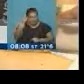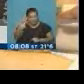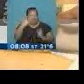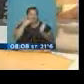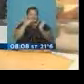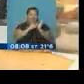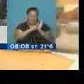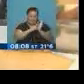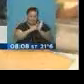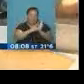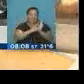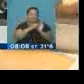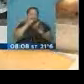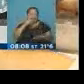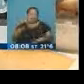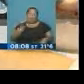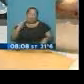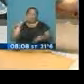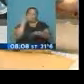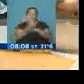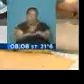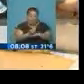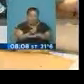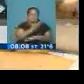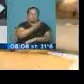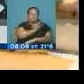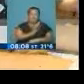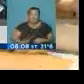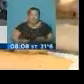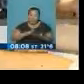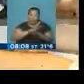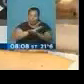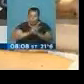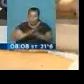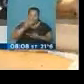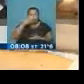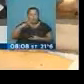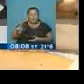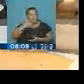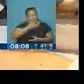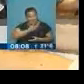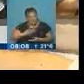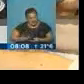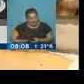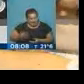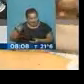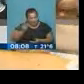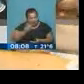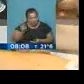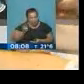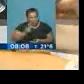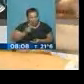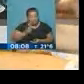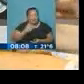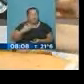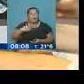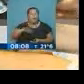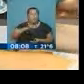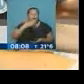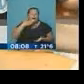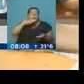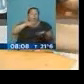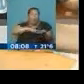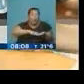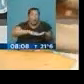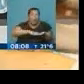dice que al tomar posición de su cargo, el presidente y el vicepresidente prestarán juramento